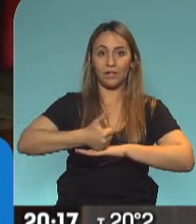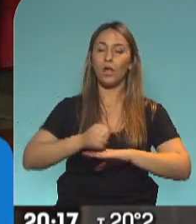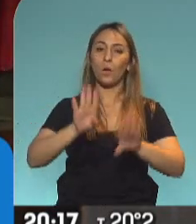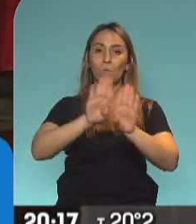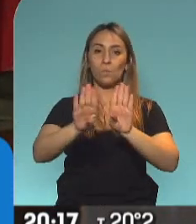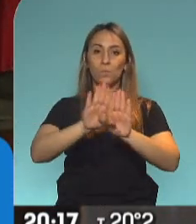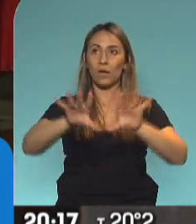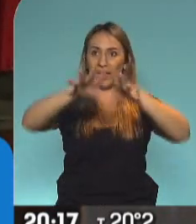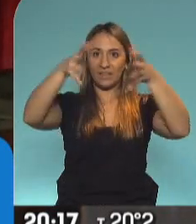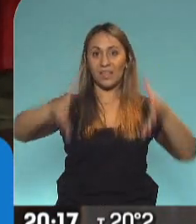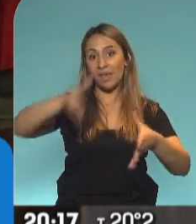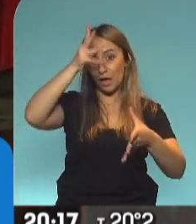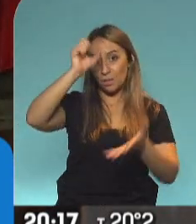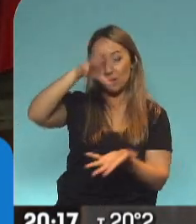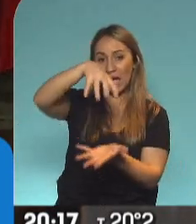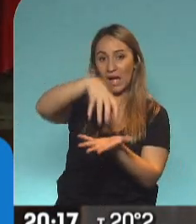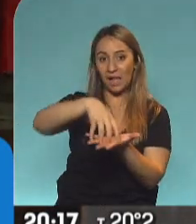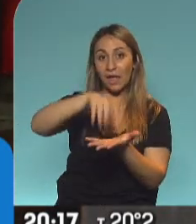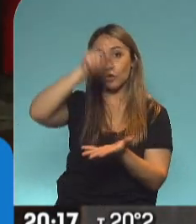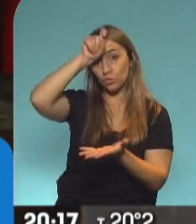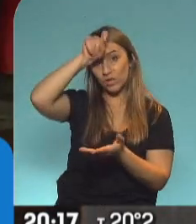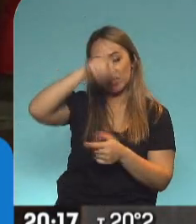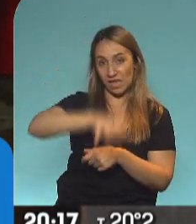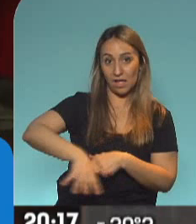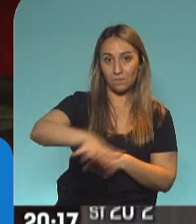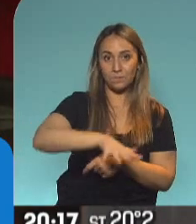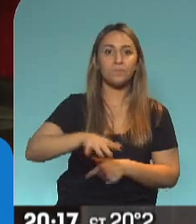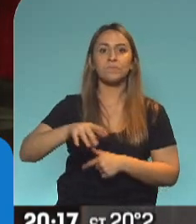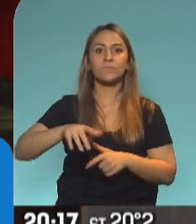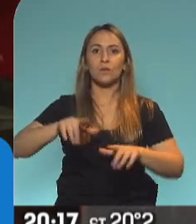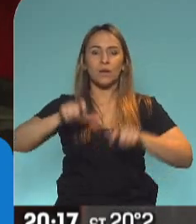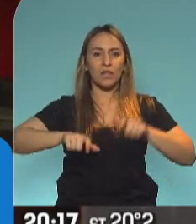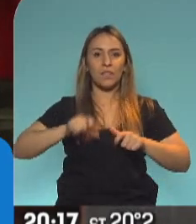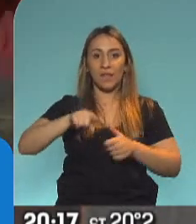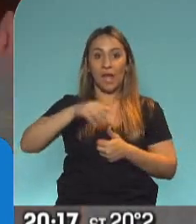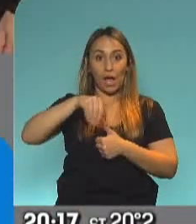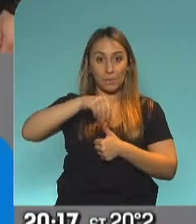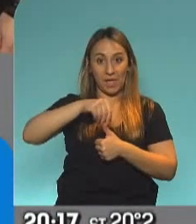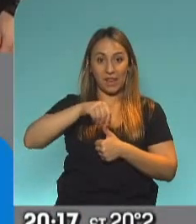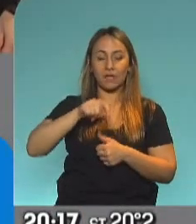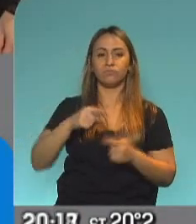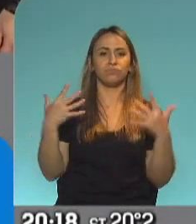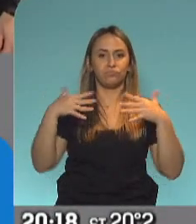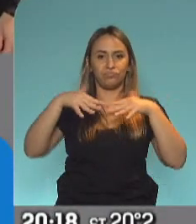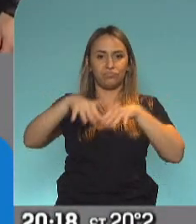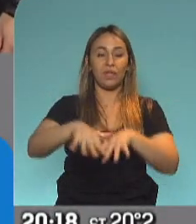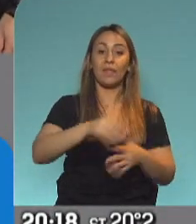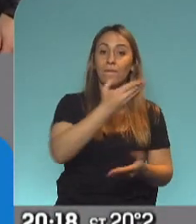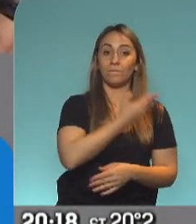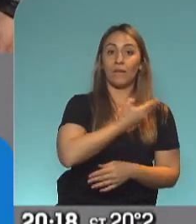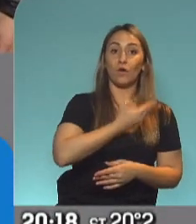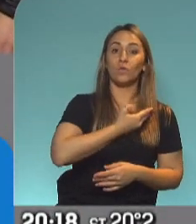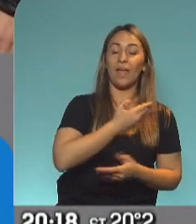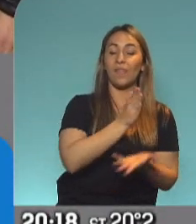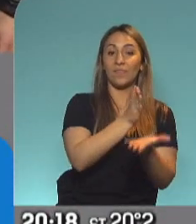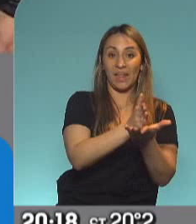del embajador de Turquía. Hasta aquí se vino la comunidad de Armenia, que está marchando desde la Facultad de Derecho hasta aquí,